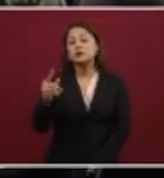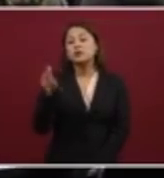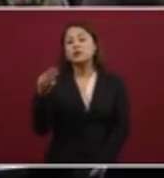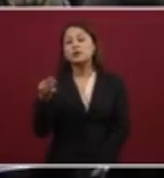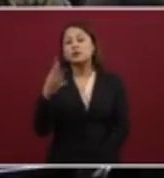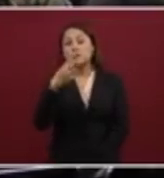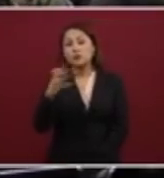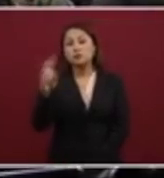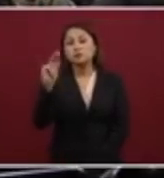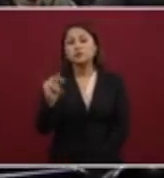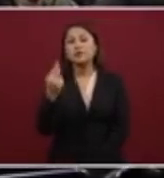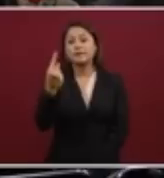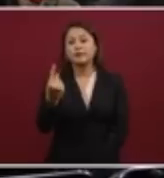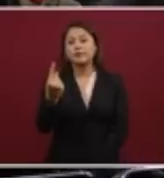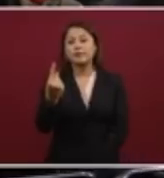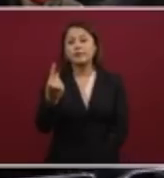481,